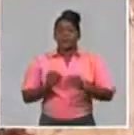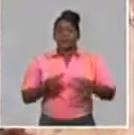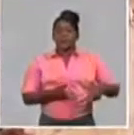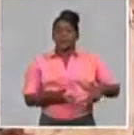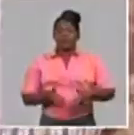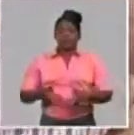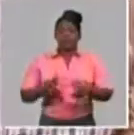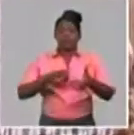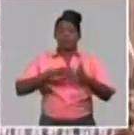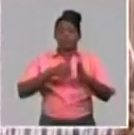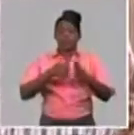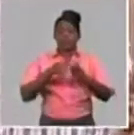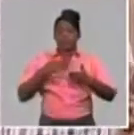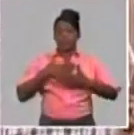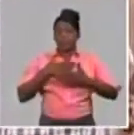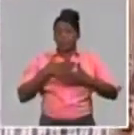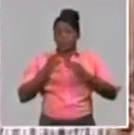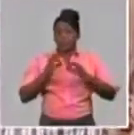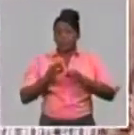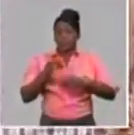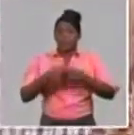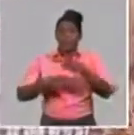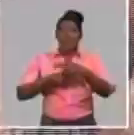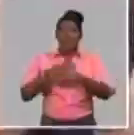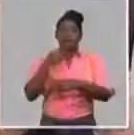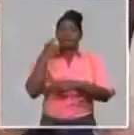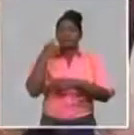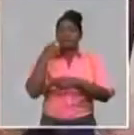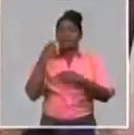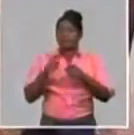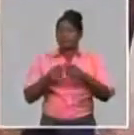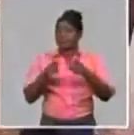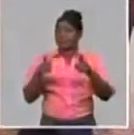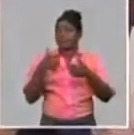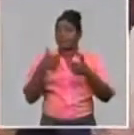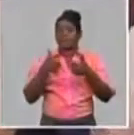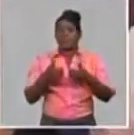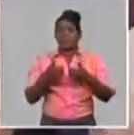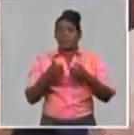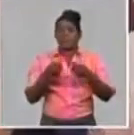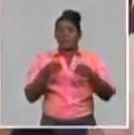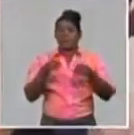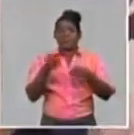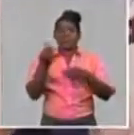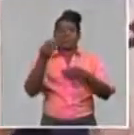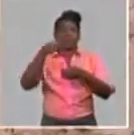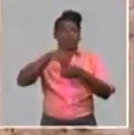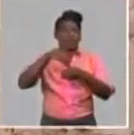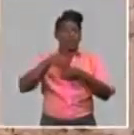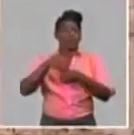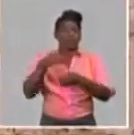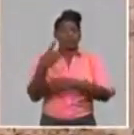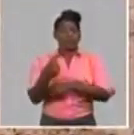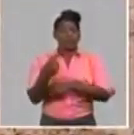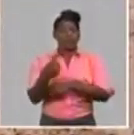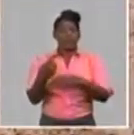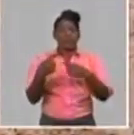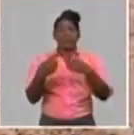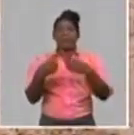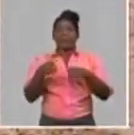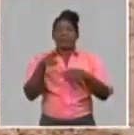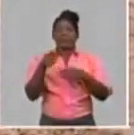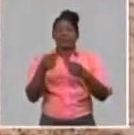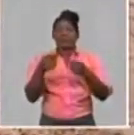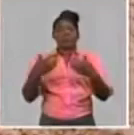Recursos Hidráulicos acomete en Cárdenas tendrán un amplio impacto social y económico. Por su magnitud, figuran entre las de mayor costo